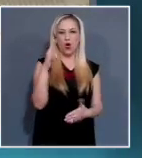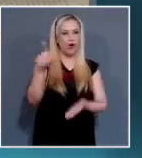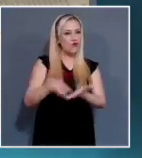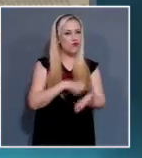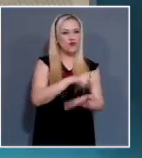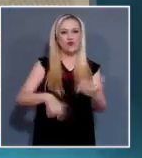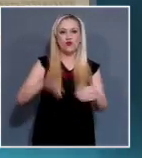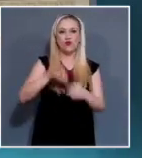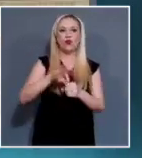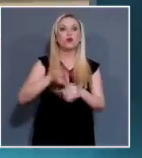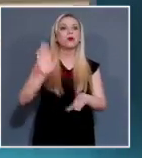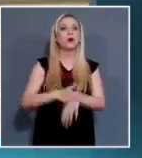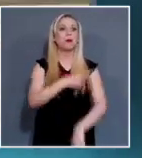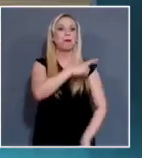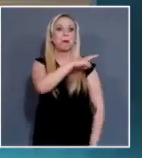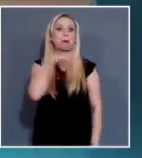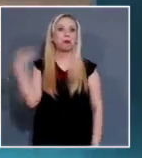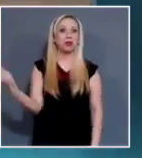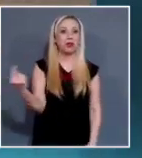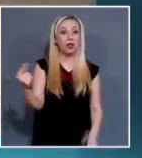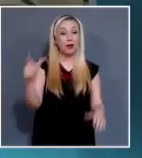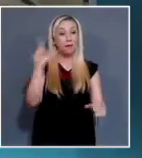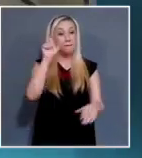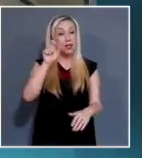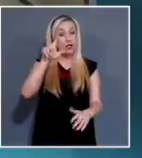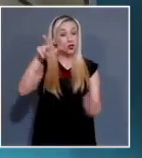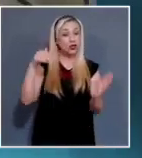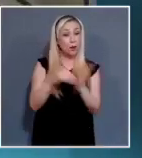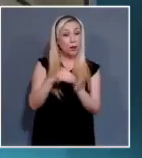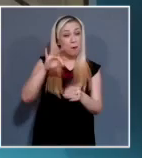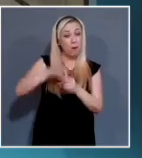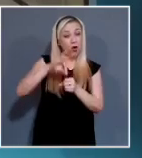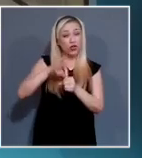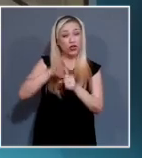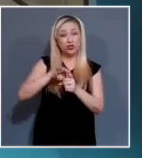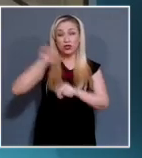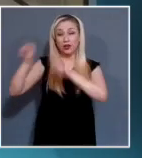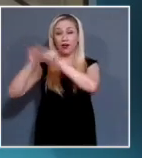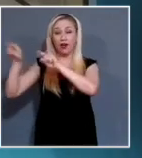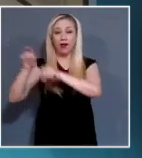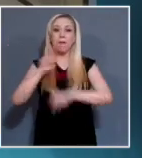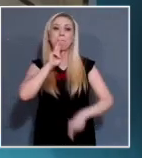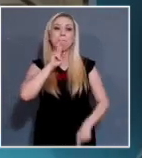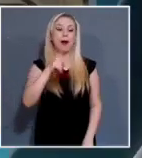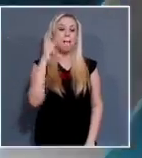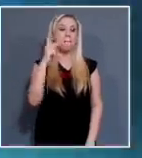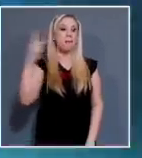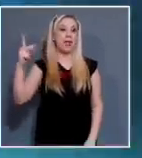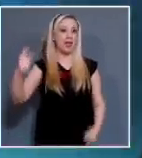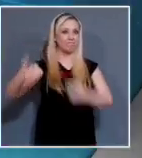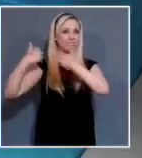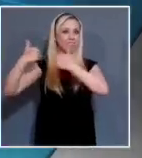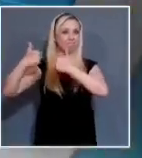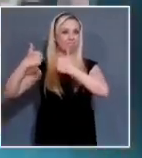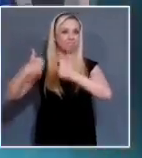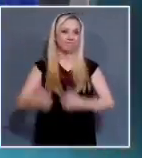diferencia de 800.000 votos, 7 de los 12 distritos contra el Partido Popular en las pasadas elecciones.